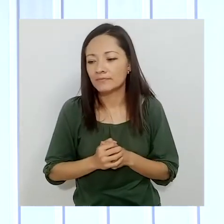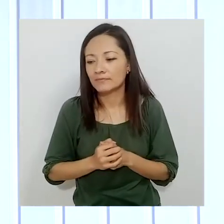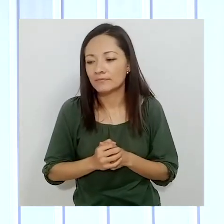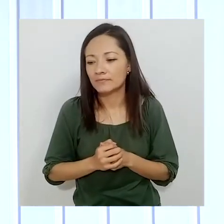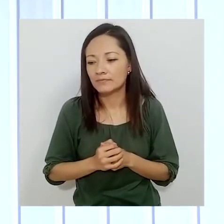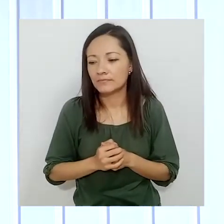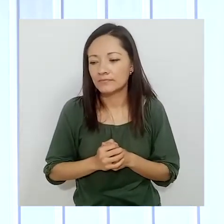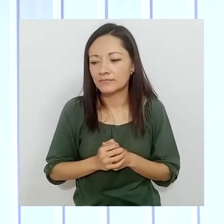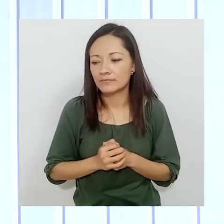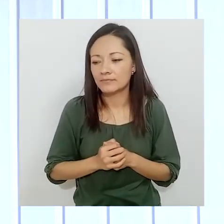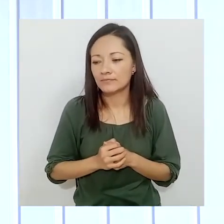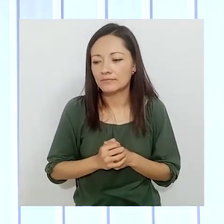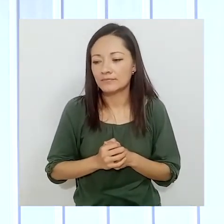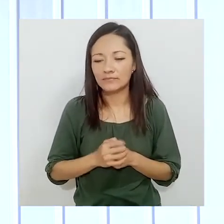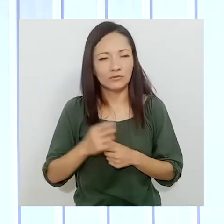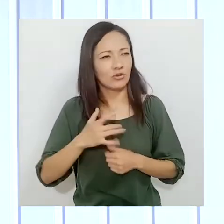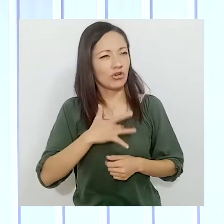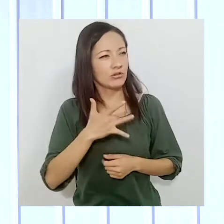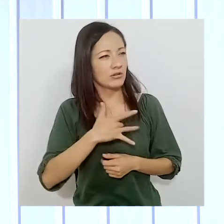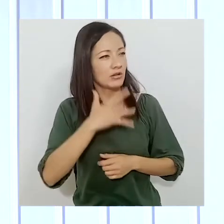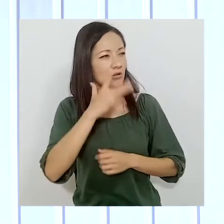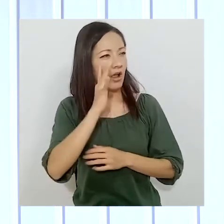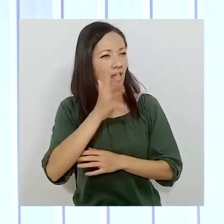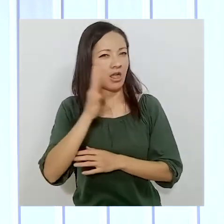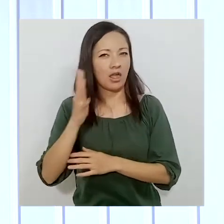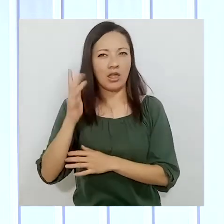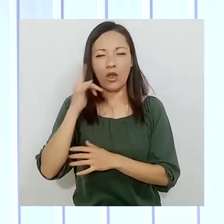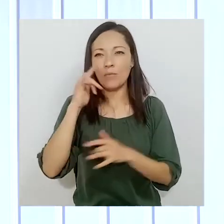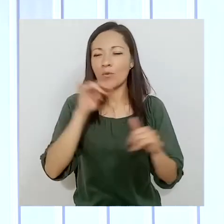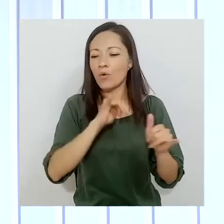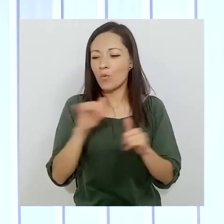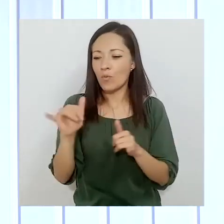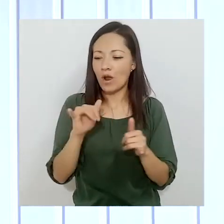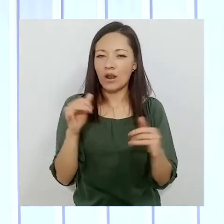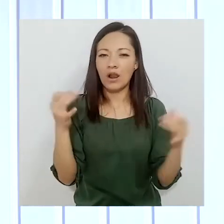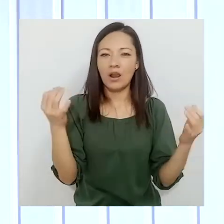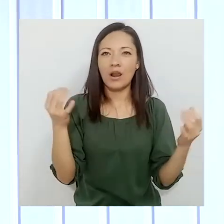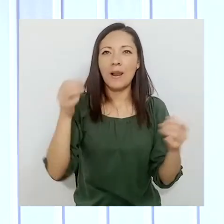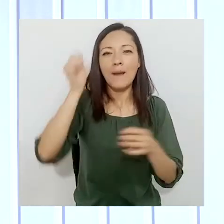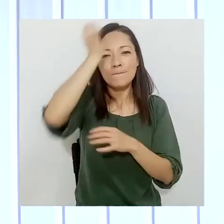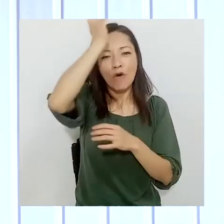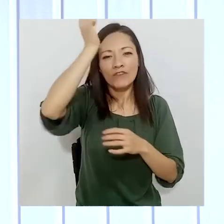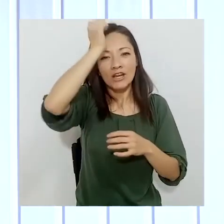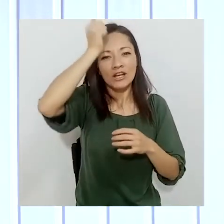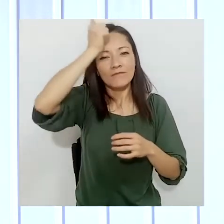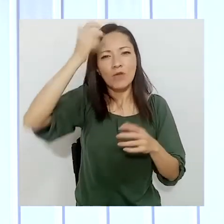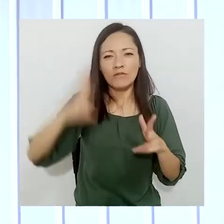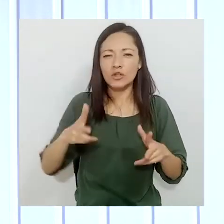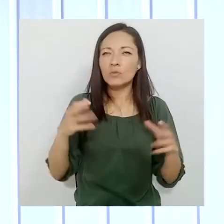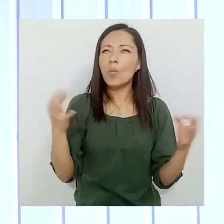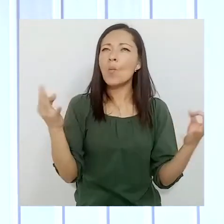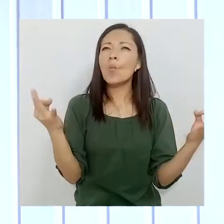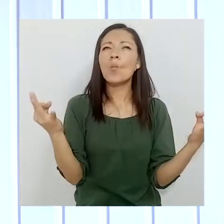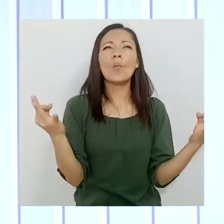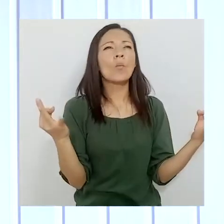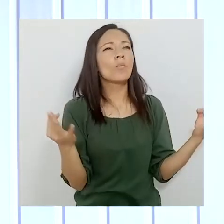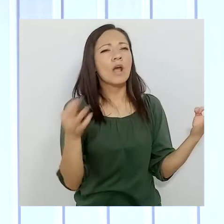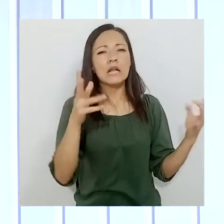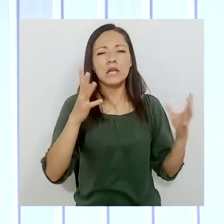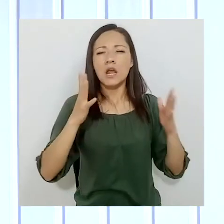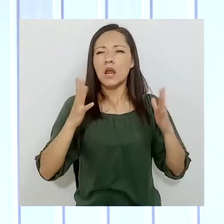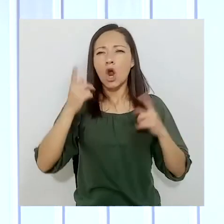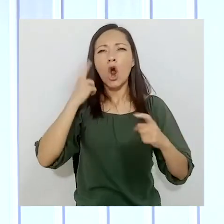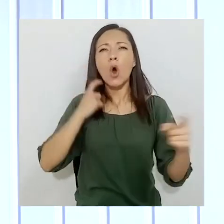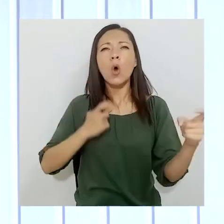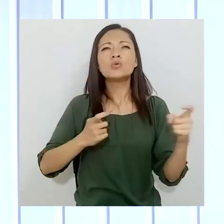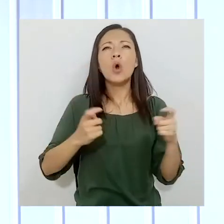Estoy hablando como los maestros de Zen, de budismo Zen. Canaliza la energía,